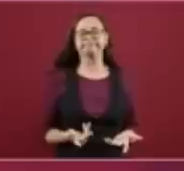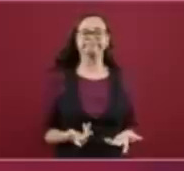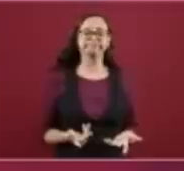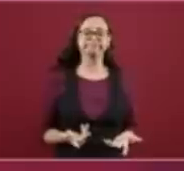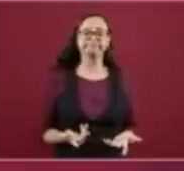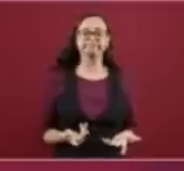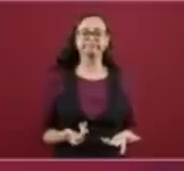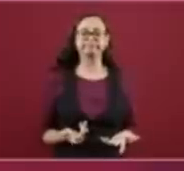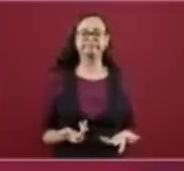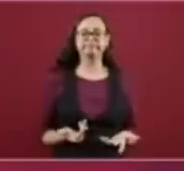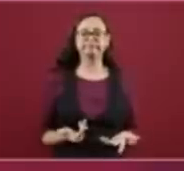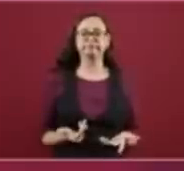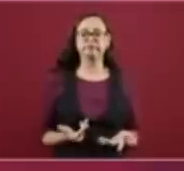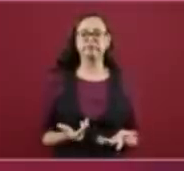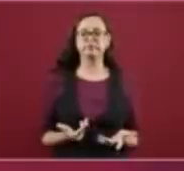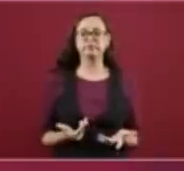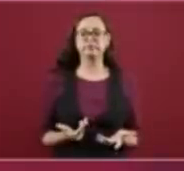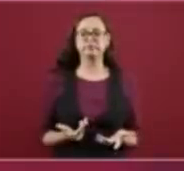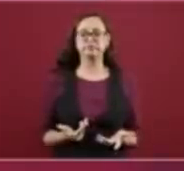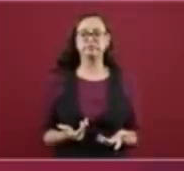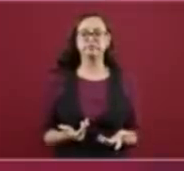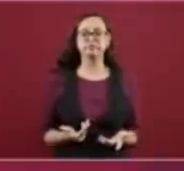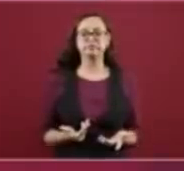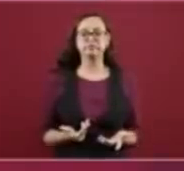no contradecir